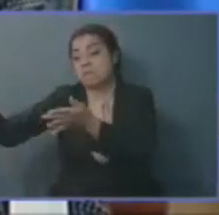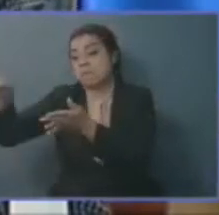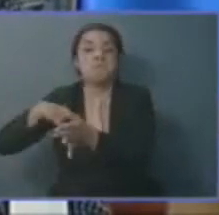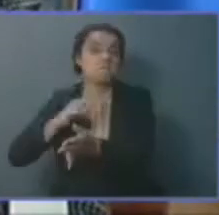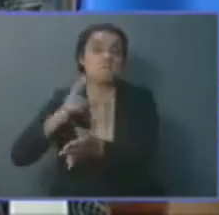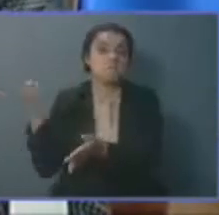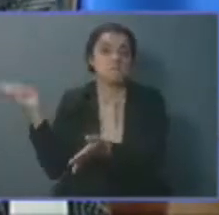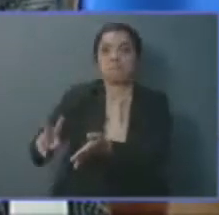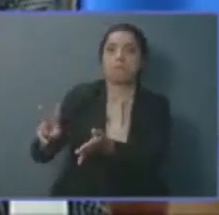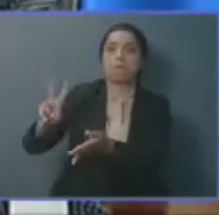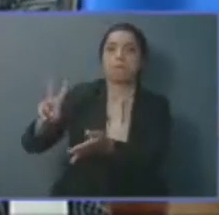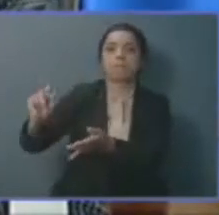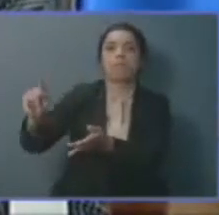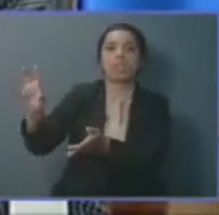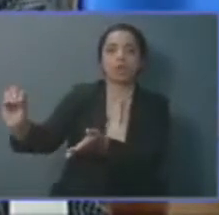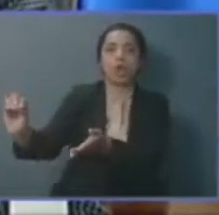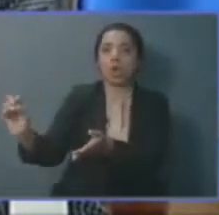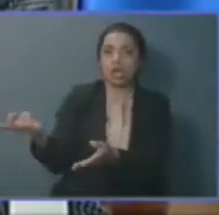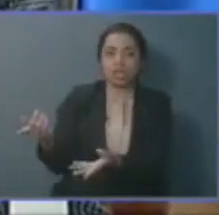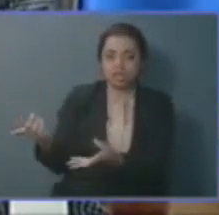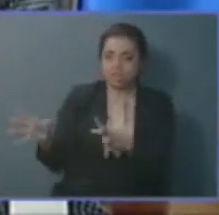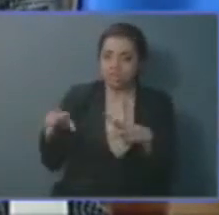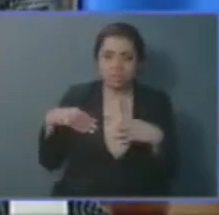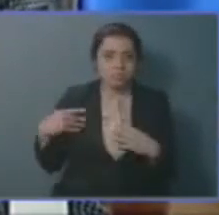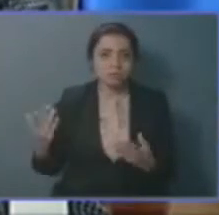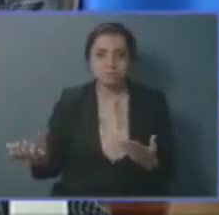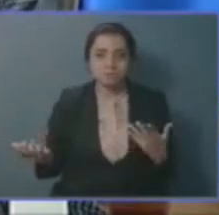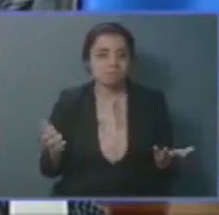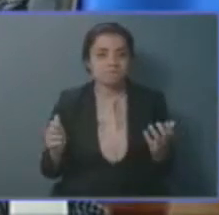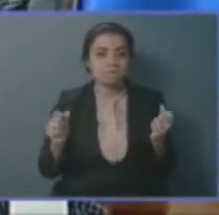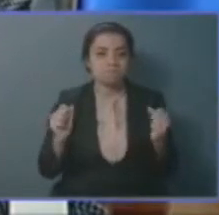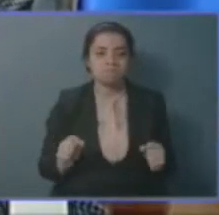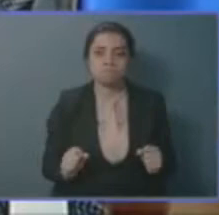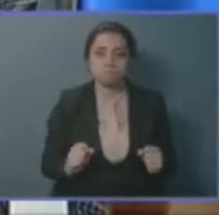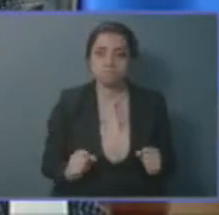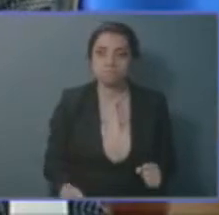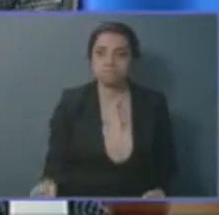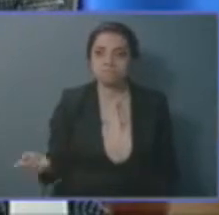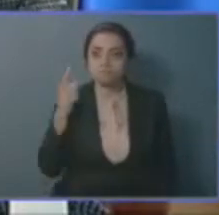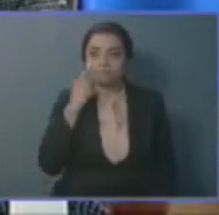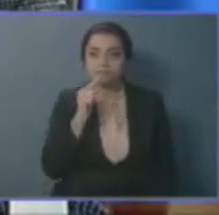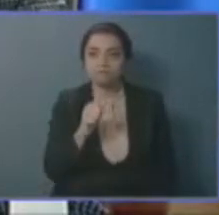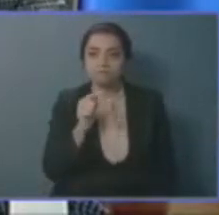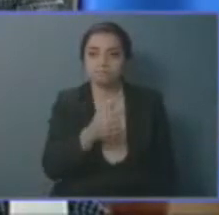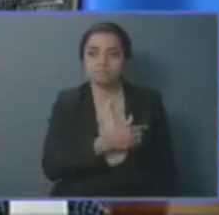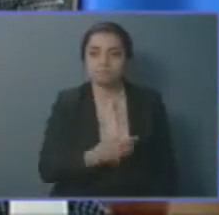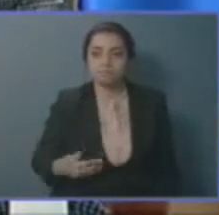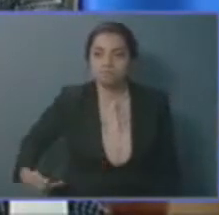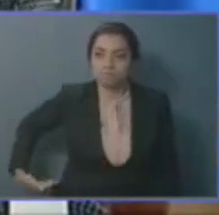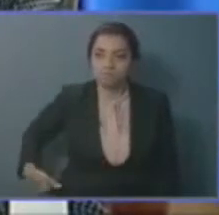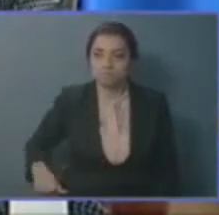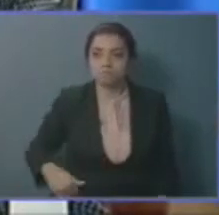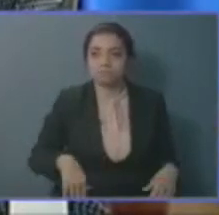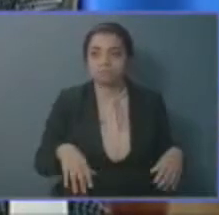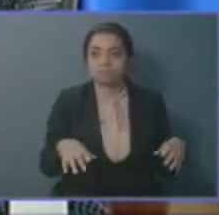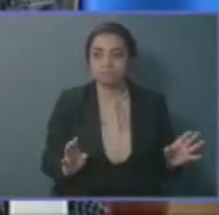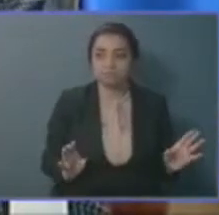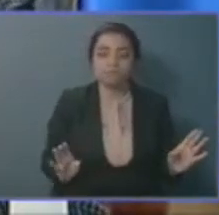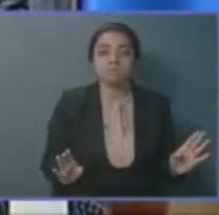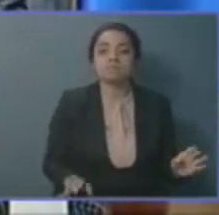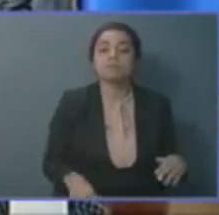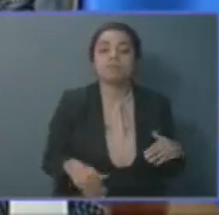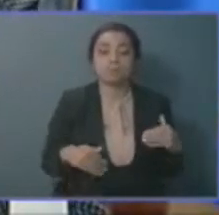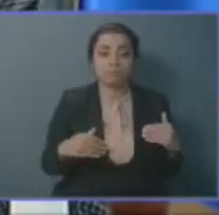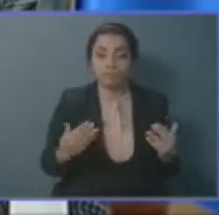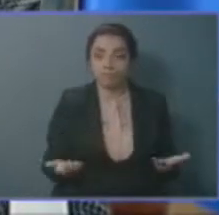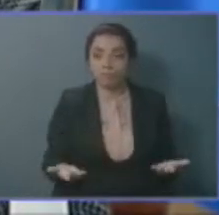que no quiera tener certidumbre jurídica. Solo el día de ayer, que anunció el presidente de la República y su gobierno que iban a